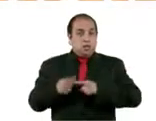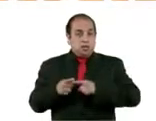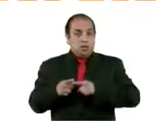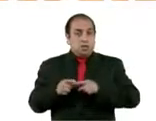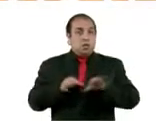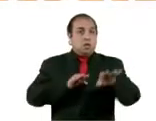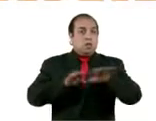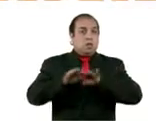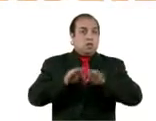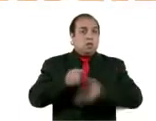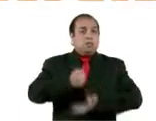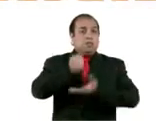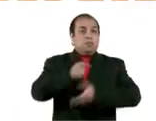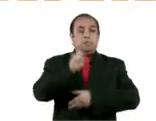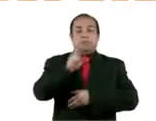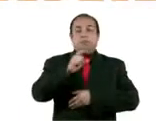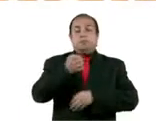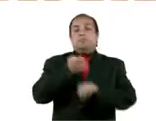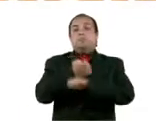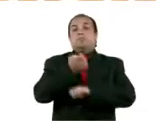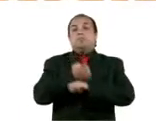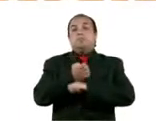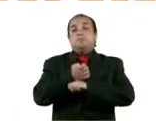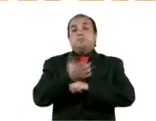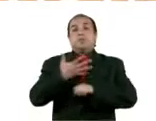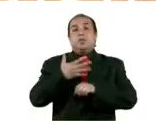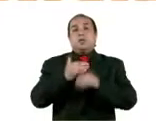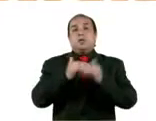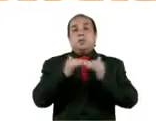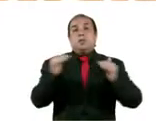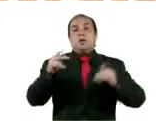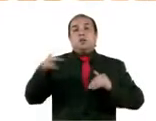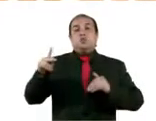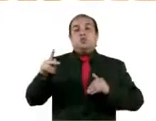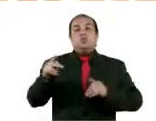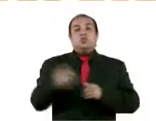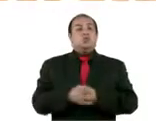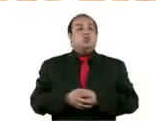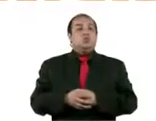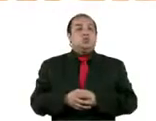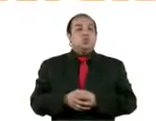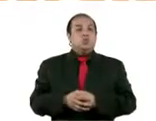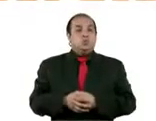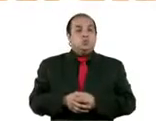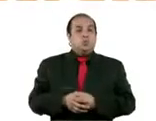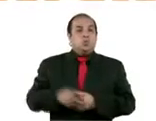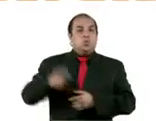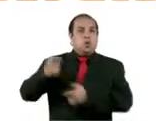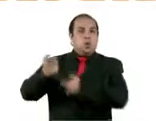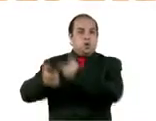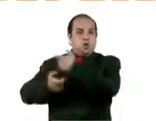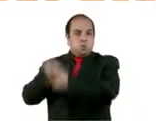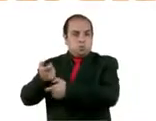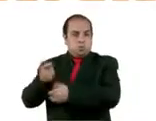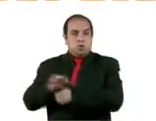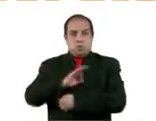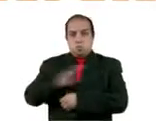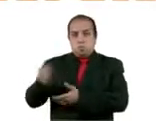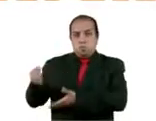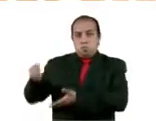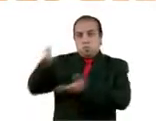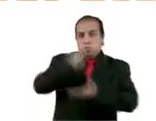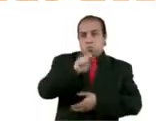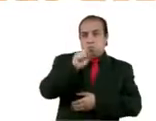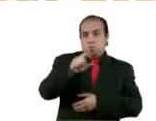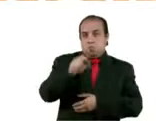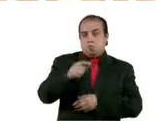financieros para que los estados también, en el equilibrio de sus finanzas, puedan aportar. También otro programa, que lo olvidaba,